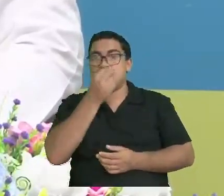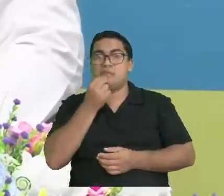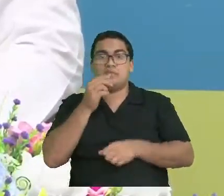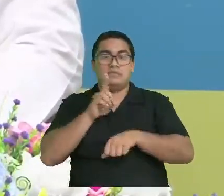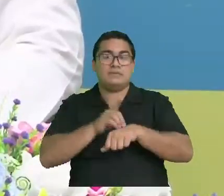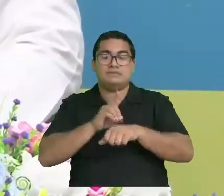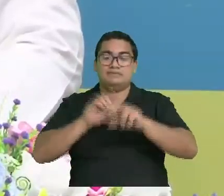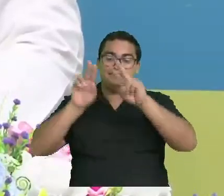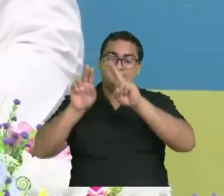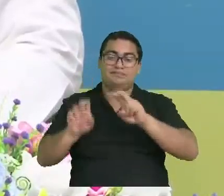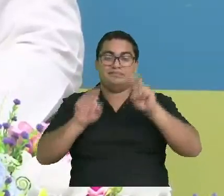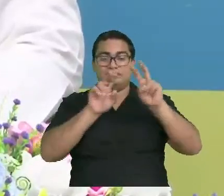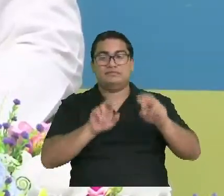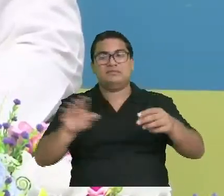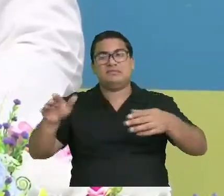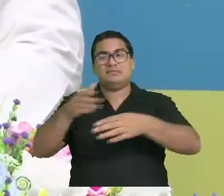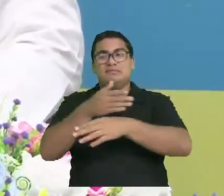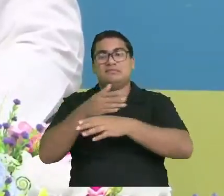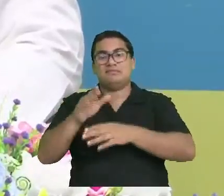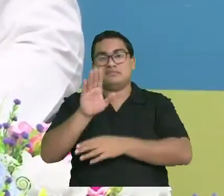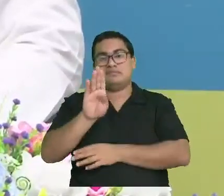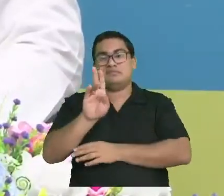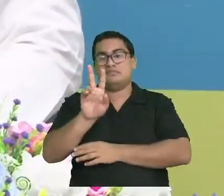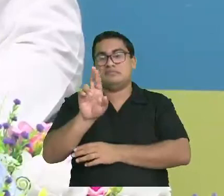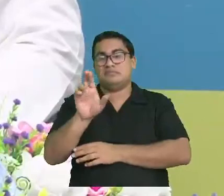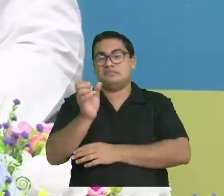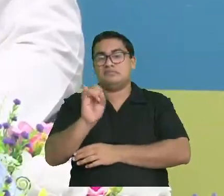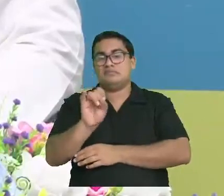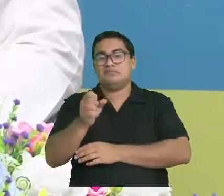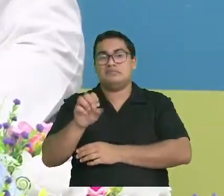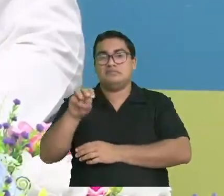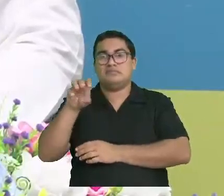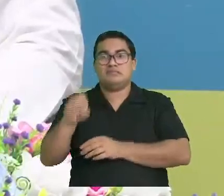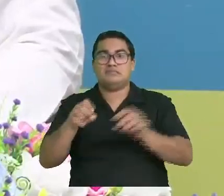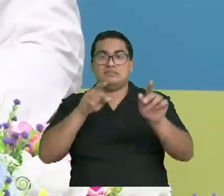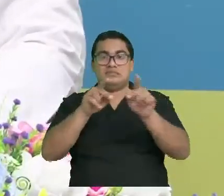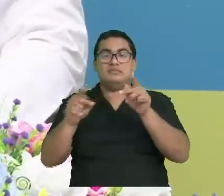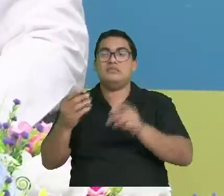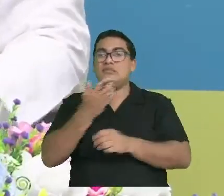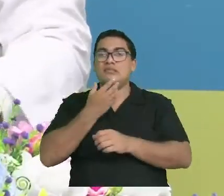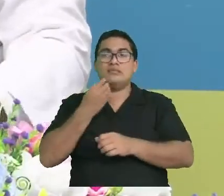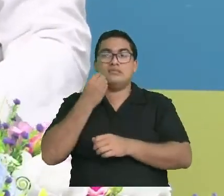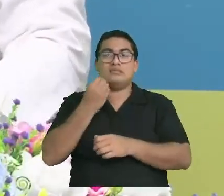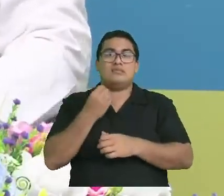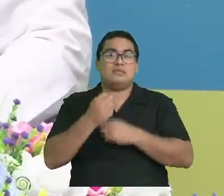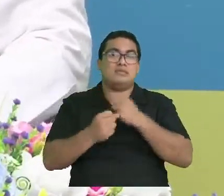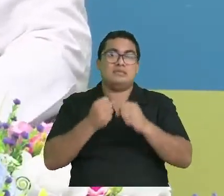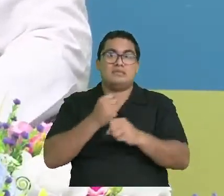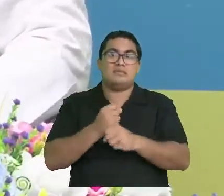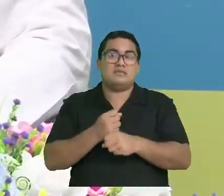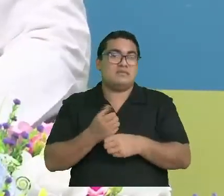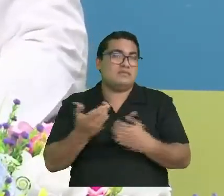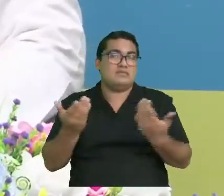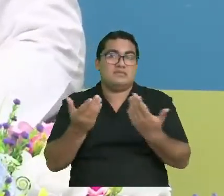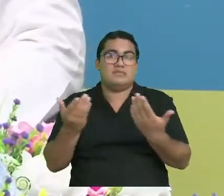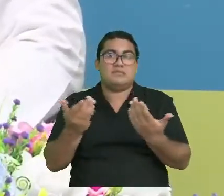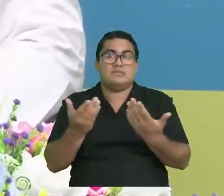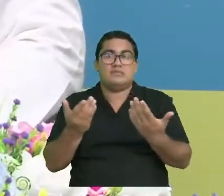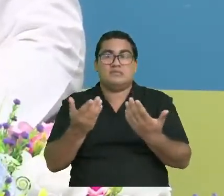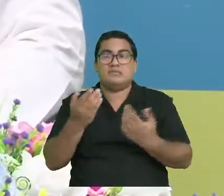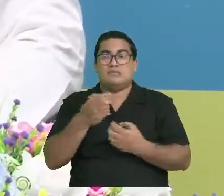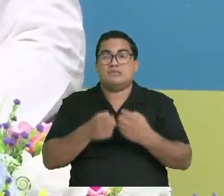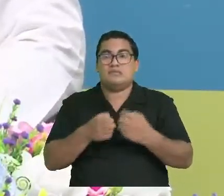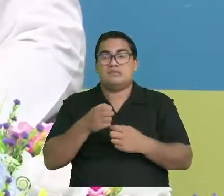detectamos bastante bruxismo en pacientes jóvenes, ¿verdad? Especialmente estudiantes, sea de secundaria o de la